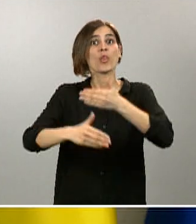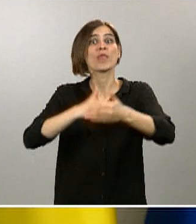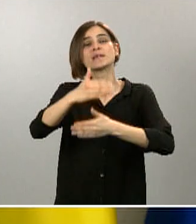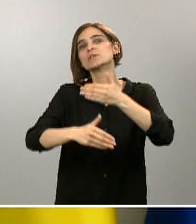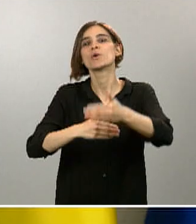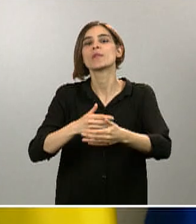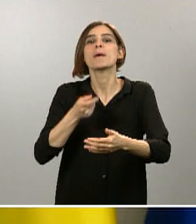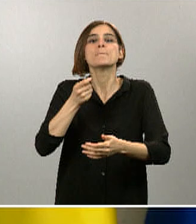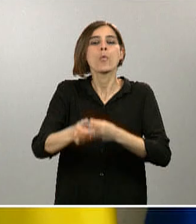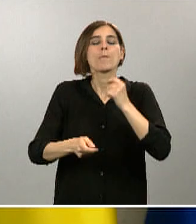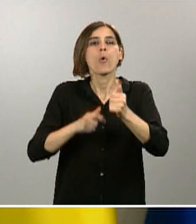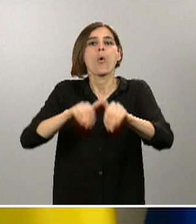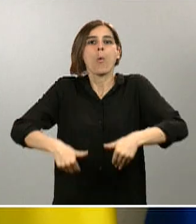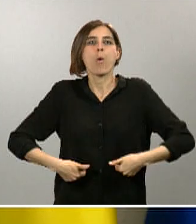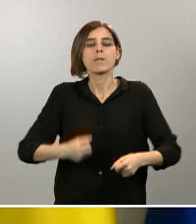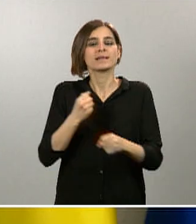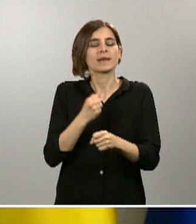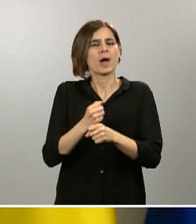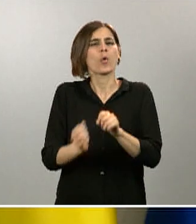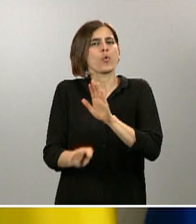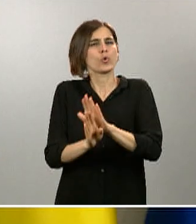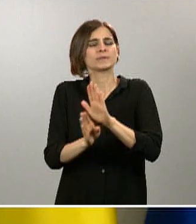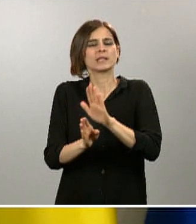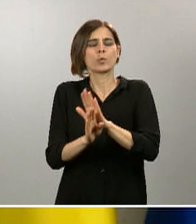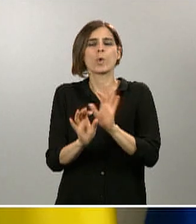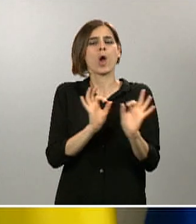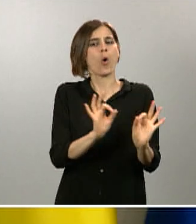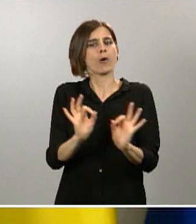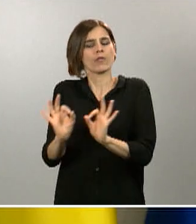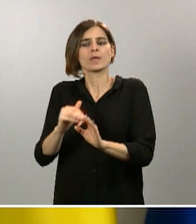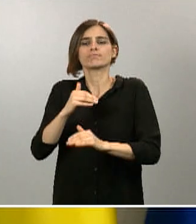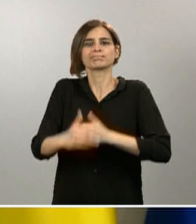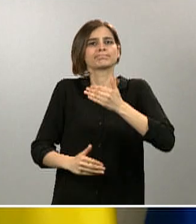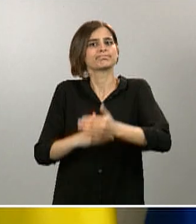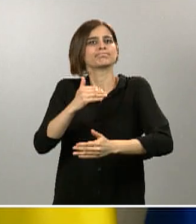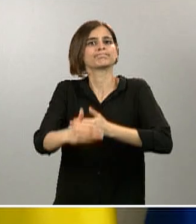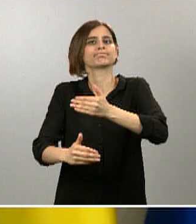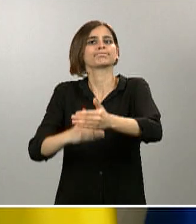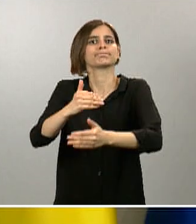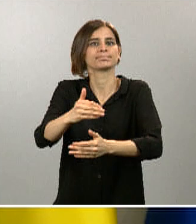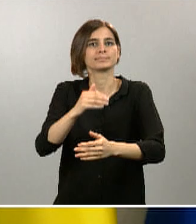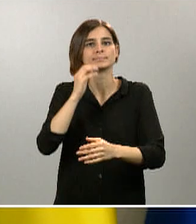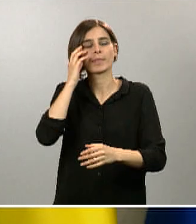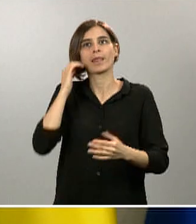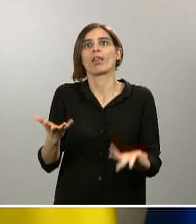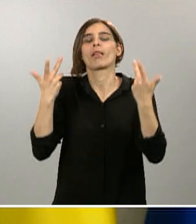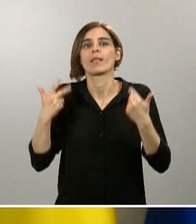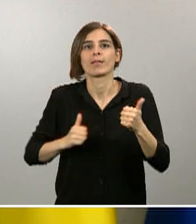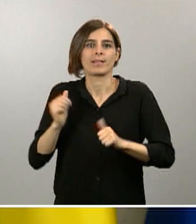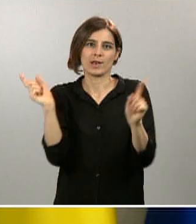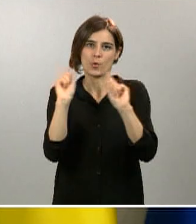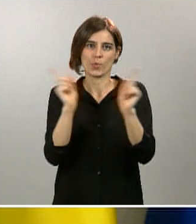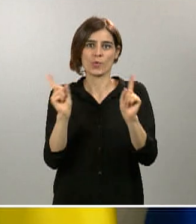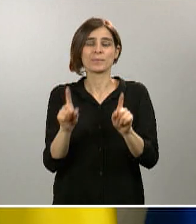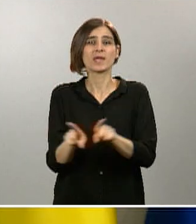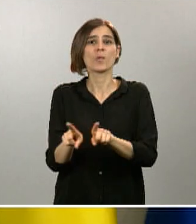actividad se mantenga y sea ordenado y, desde luego, no, como decía antes el doctor Simón, el inicio